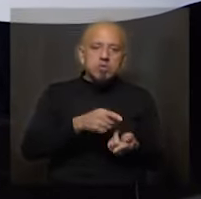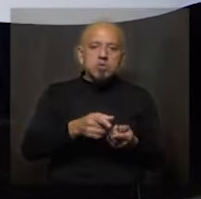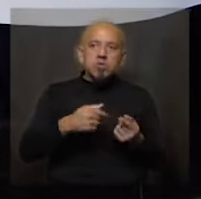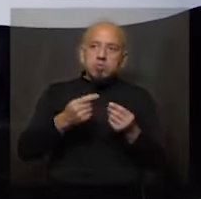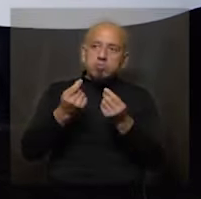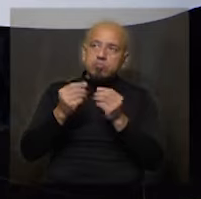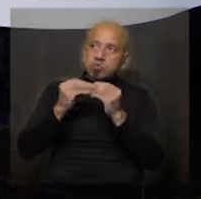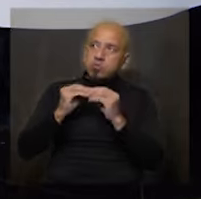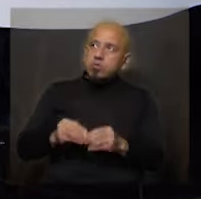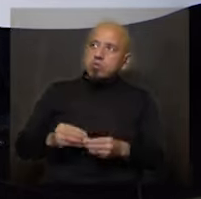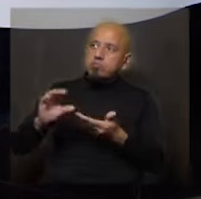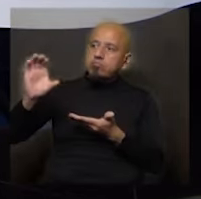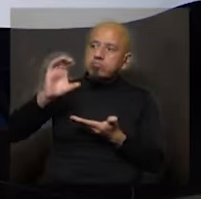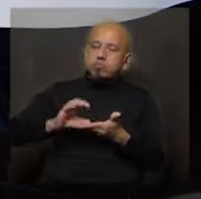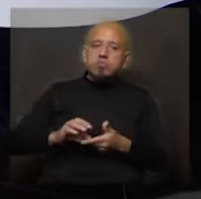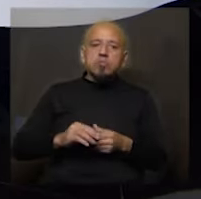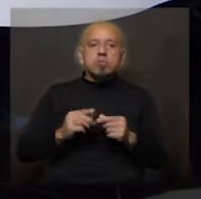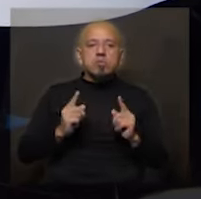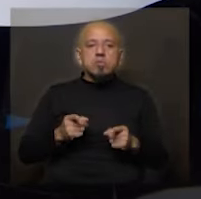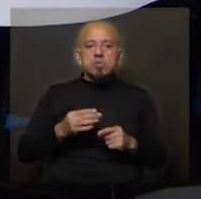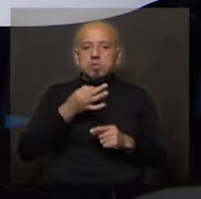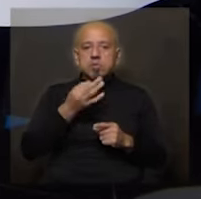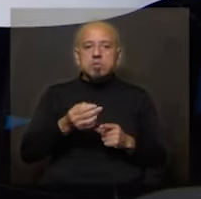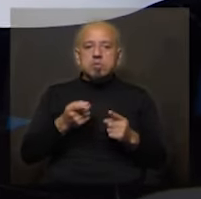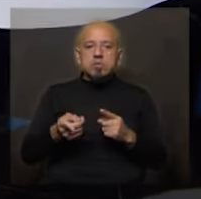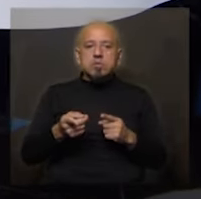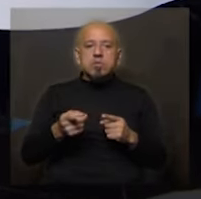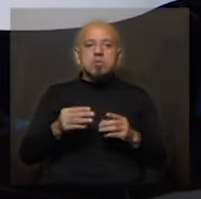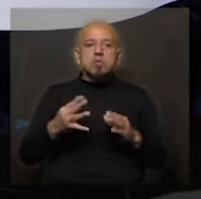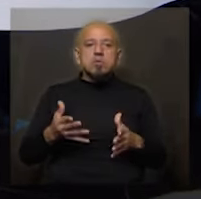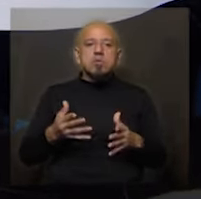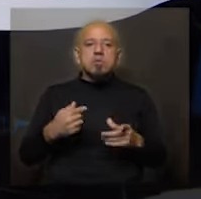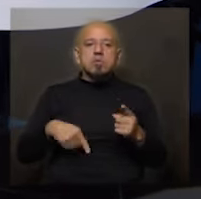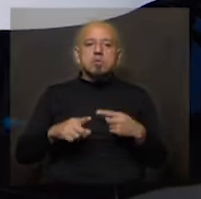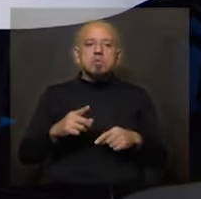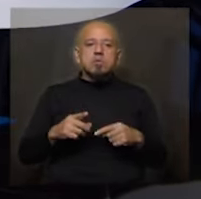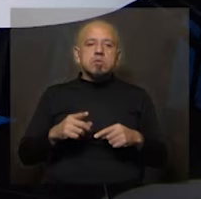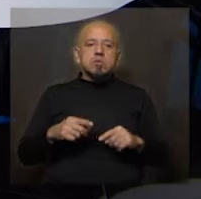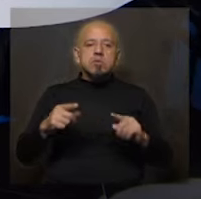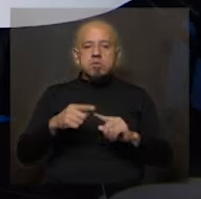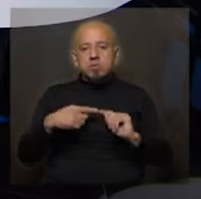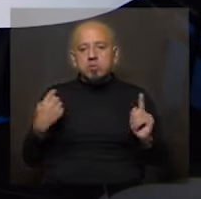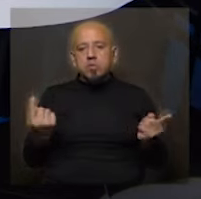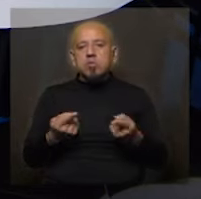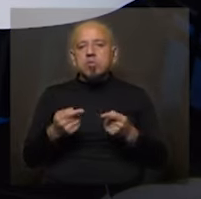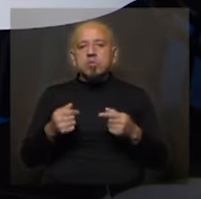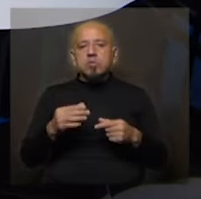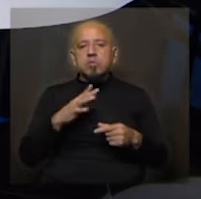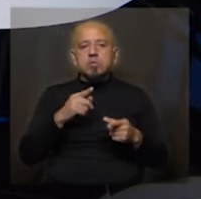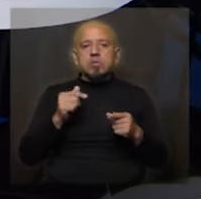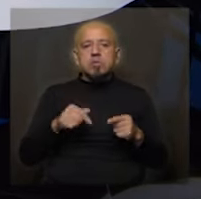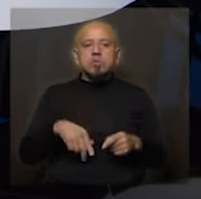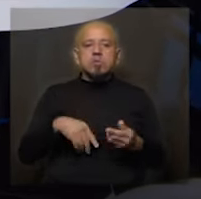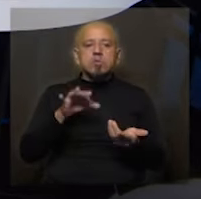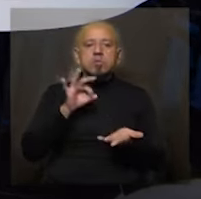presupuesto lo que si me atrevo también a decir es que la respuesta en esto es una respuesta colectiva no Acá hay un sistema